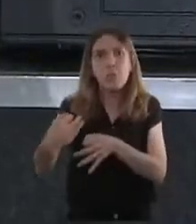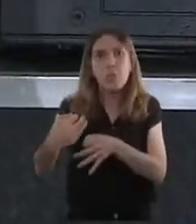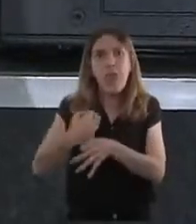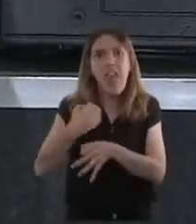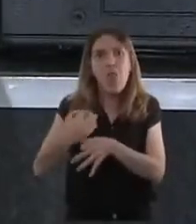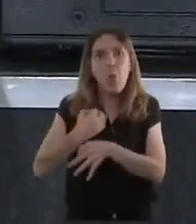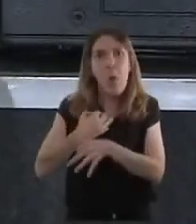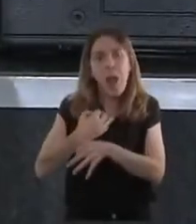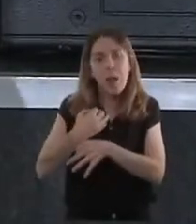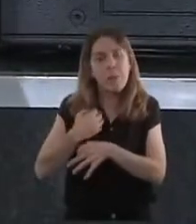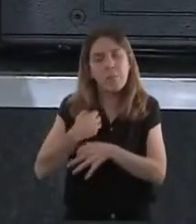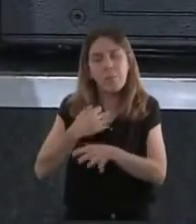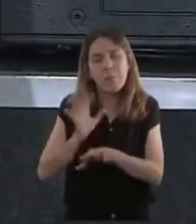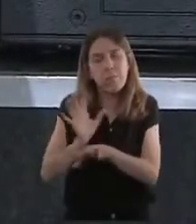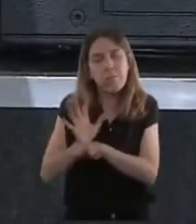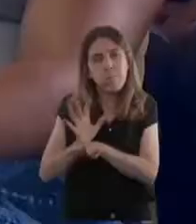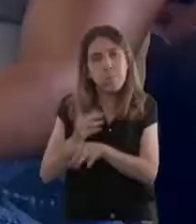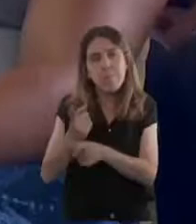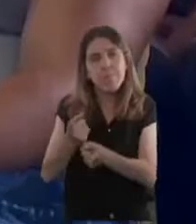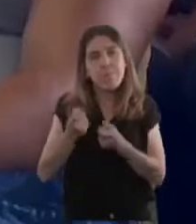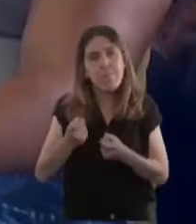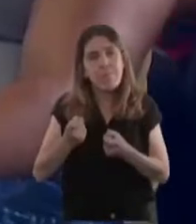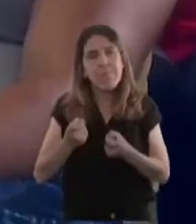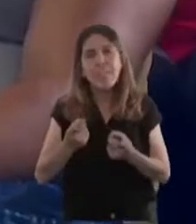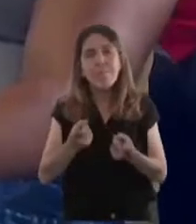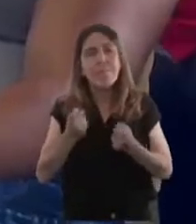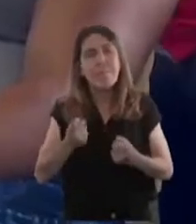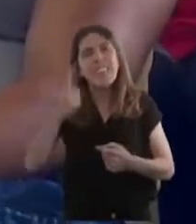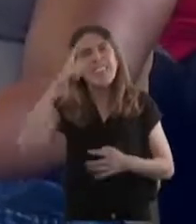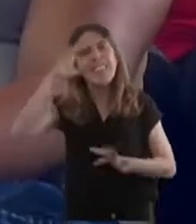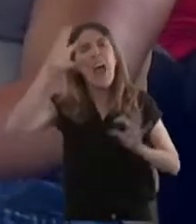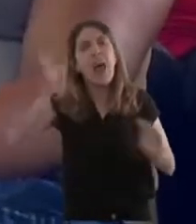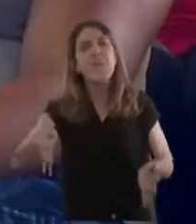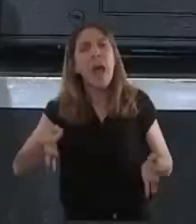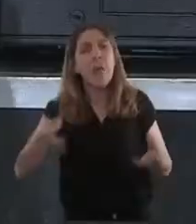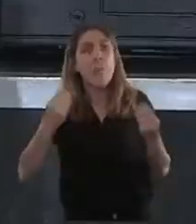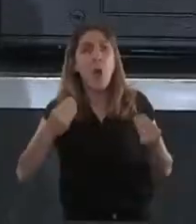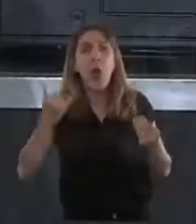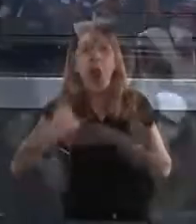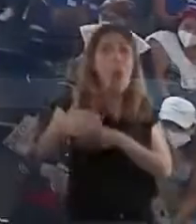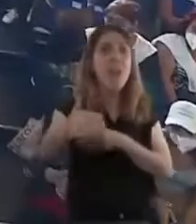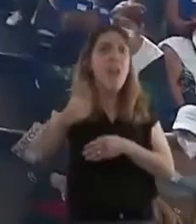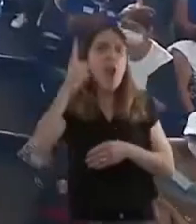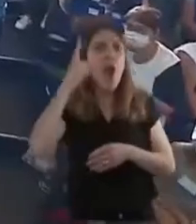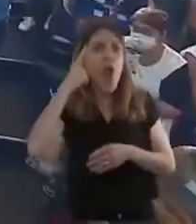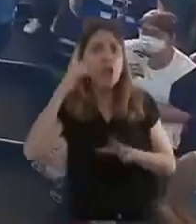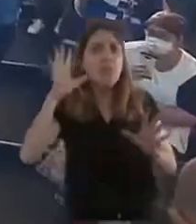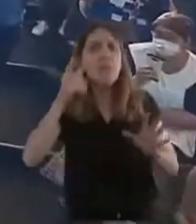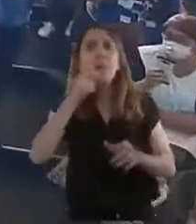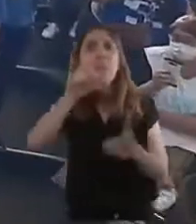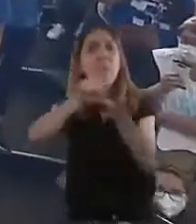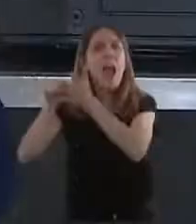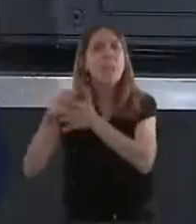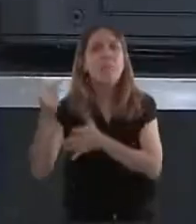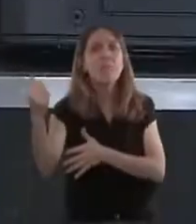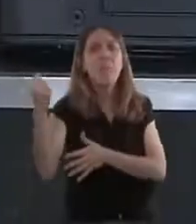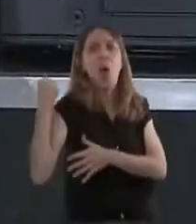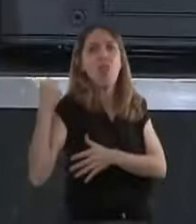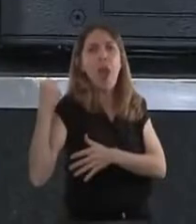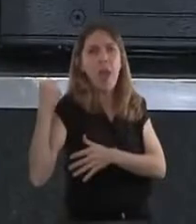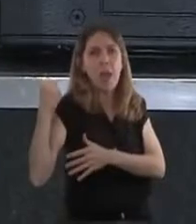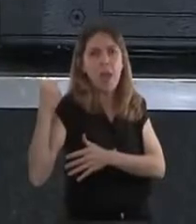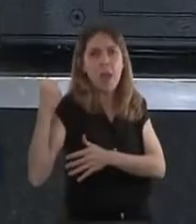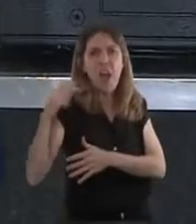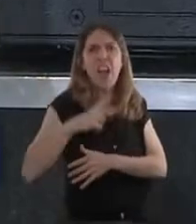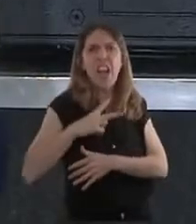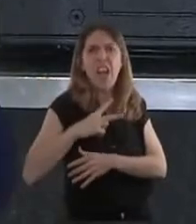necesidad. Saber es una necesidad porque vivimos en la era del conocimiento. Los países ricos no son los